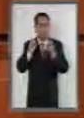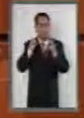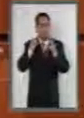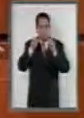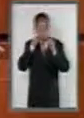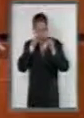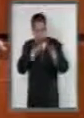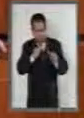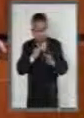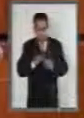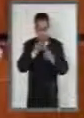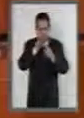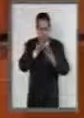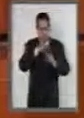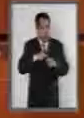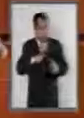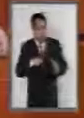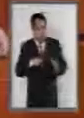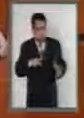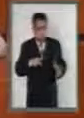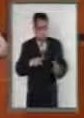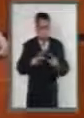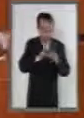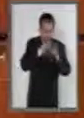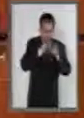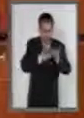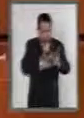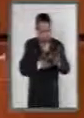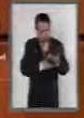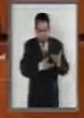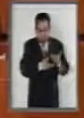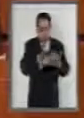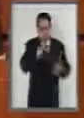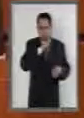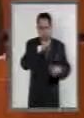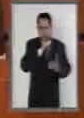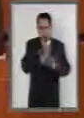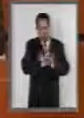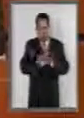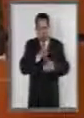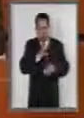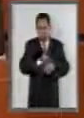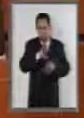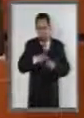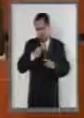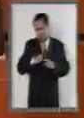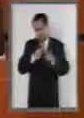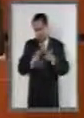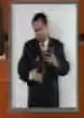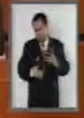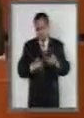las zonas económicas especiales y, sobre todo, porque se van a generar,